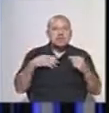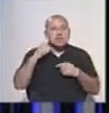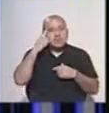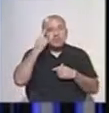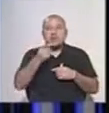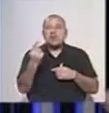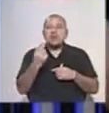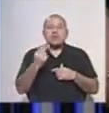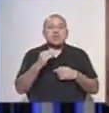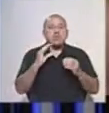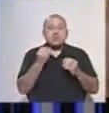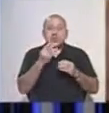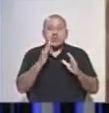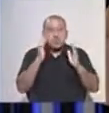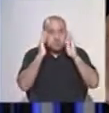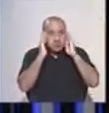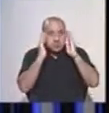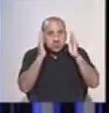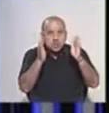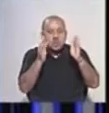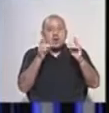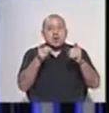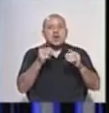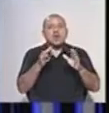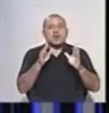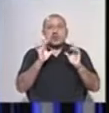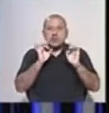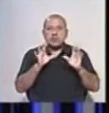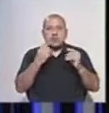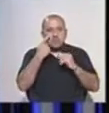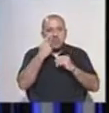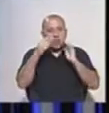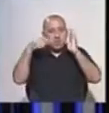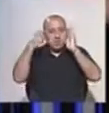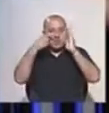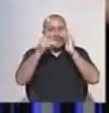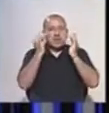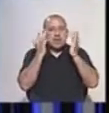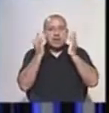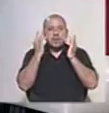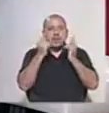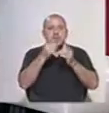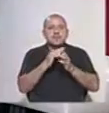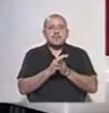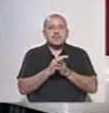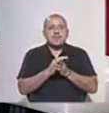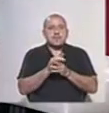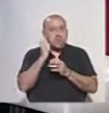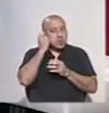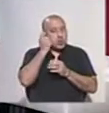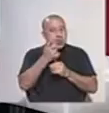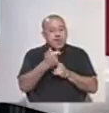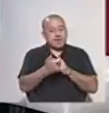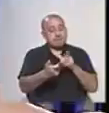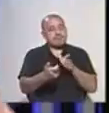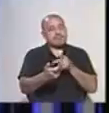porque son los pocos espacios que conservamos para solamente estar mirando esta obra de arte. Es relativo el celular, ¿no? Ay, ya si en